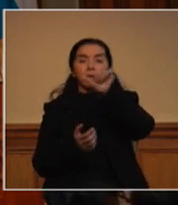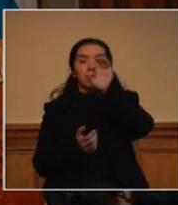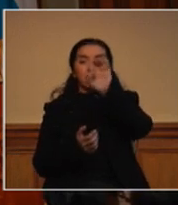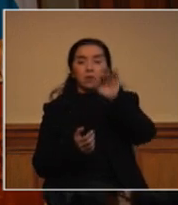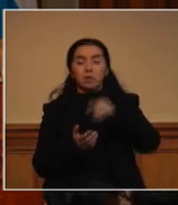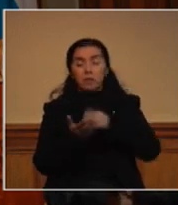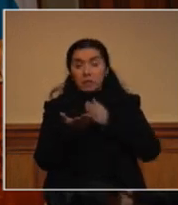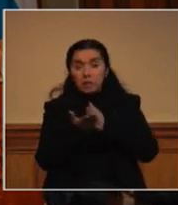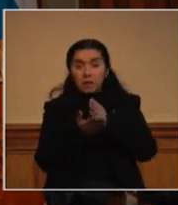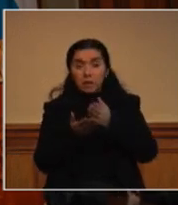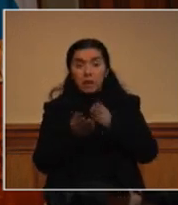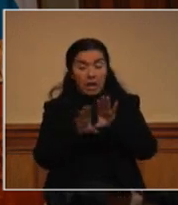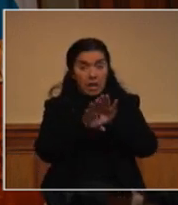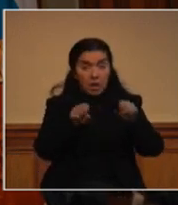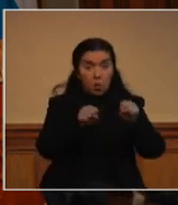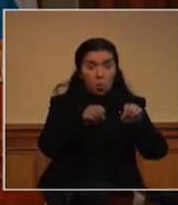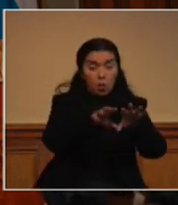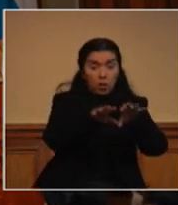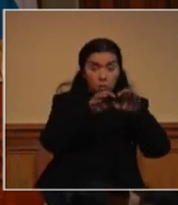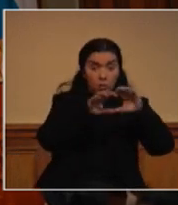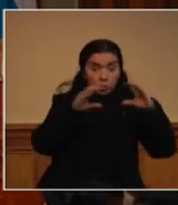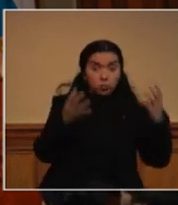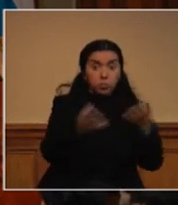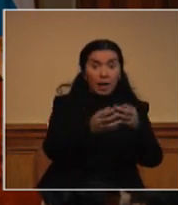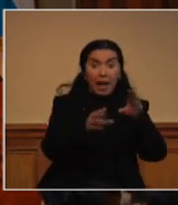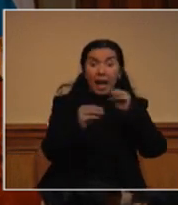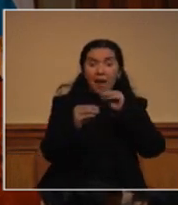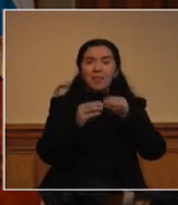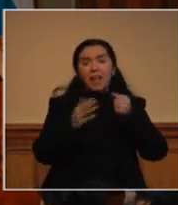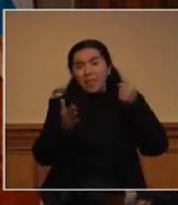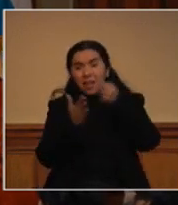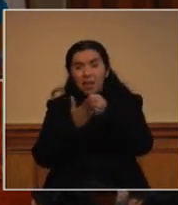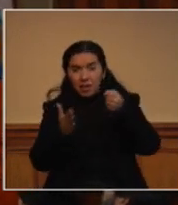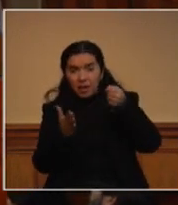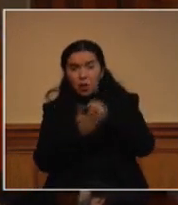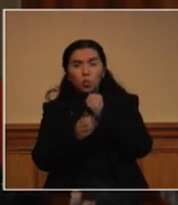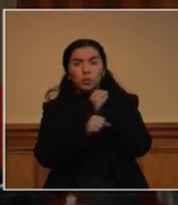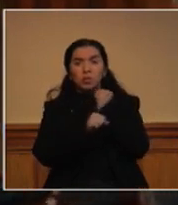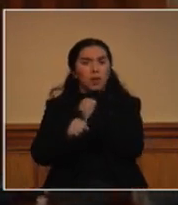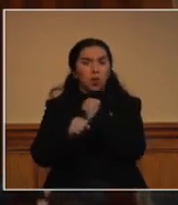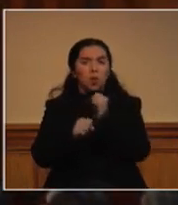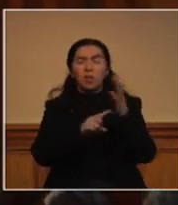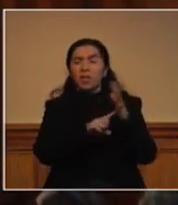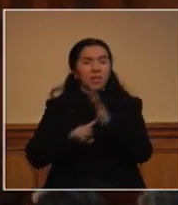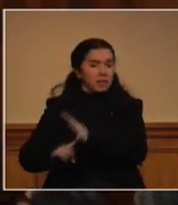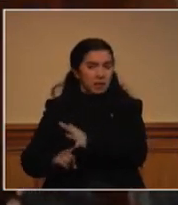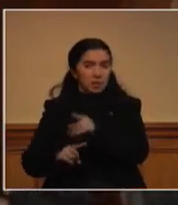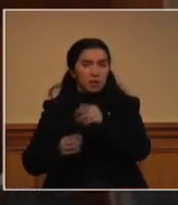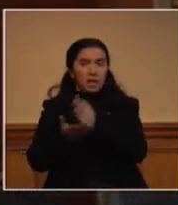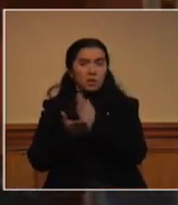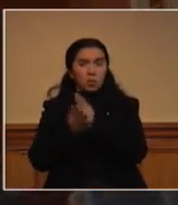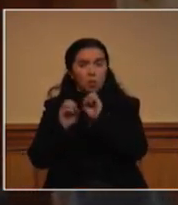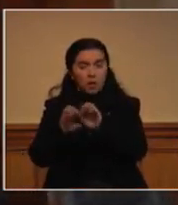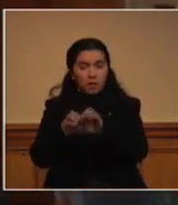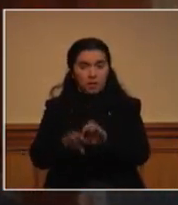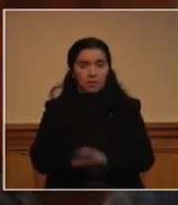1960, la Convención de la UNESCO habla también de la lucha contra todas las discriminaciones en la esfera de la